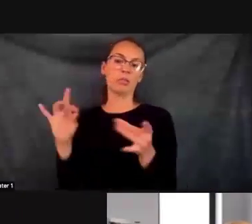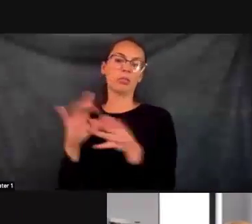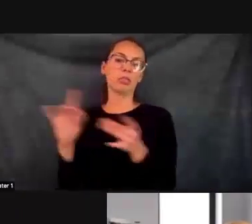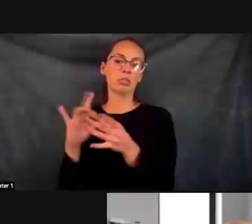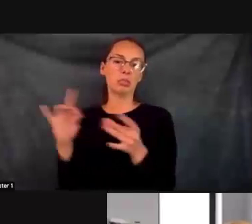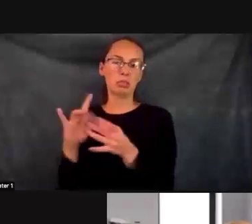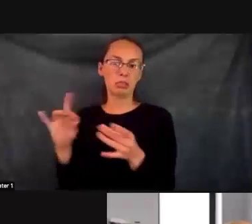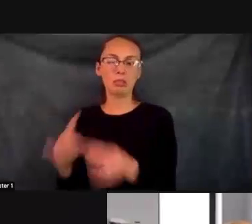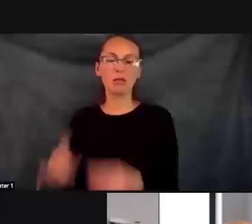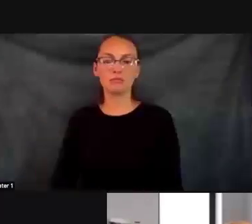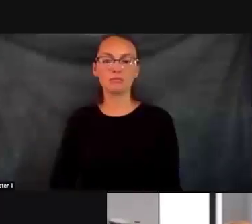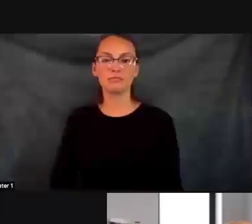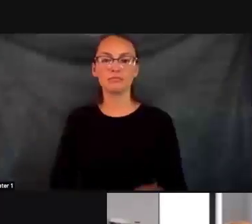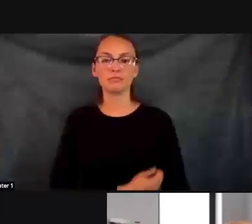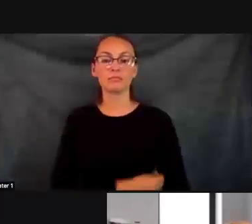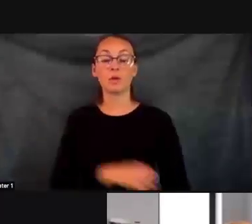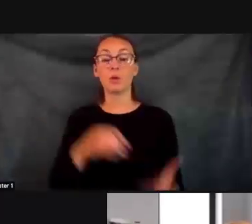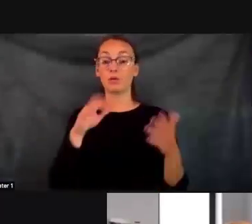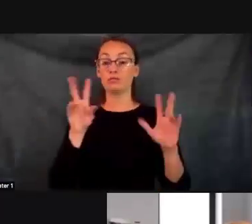el buen modo.